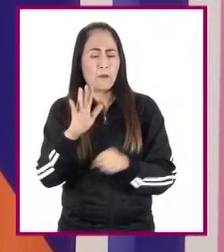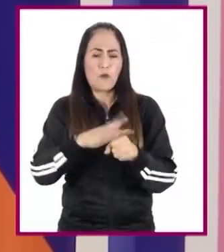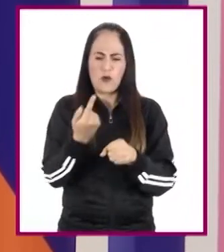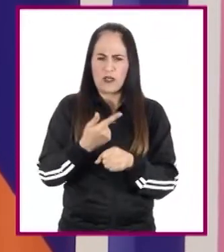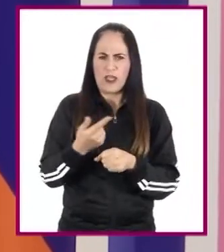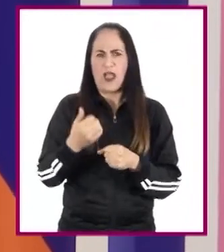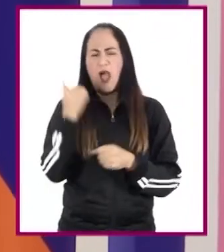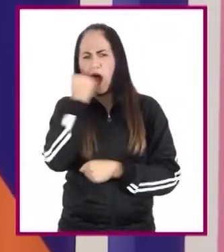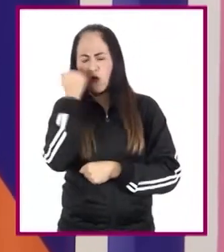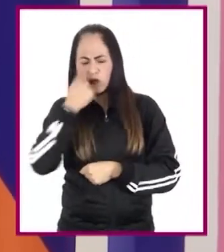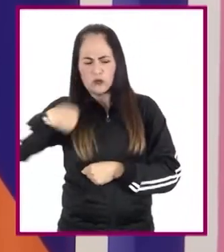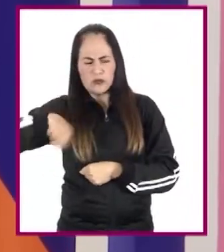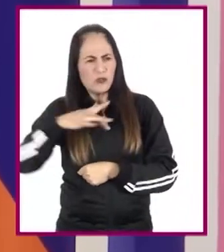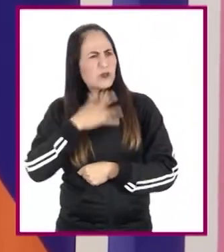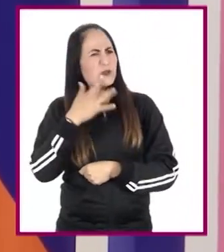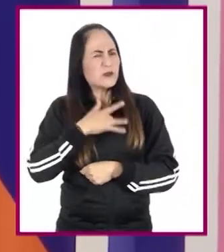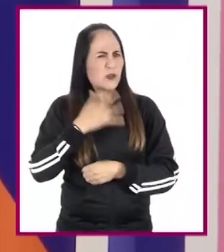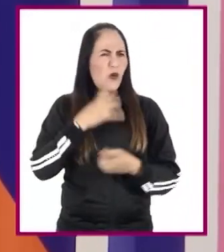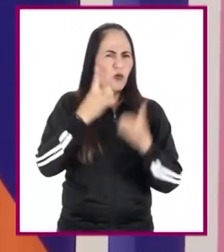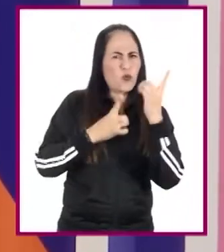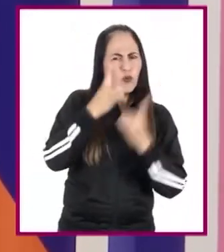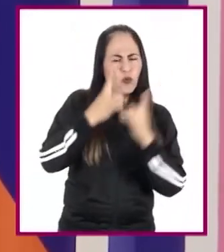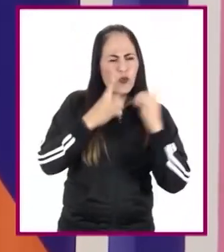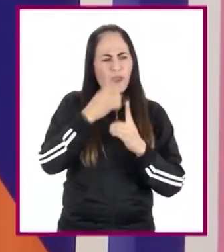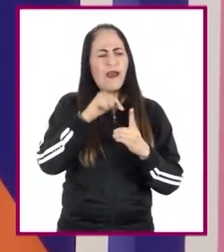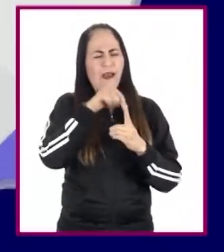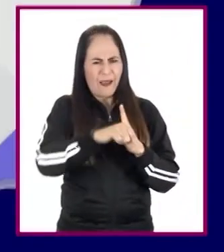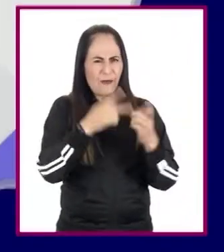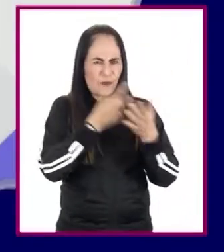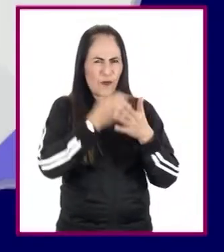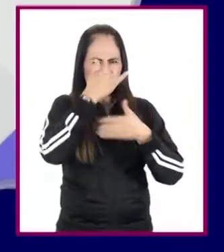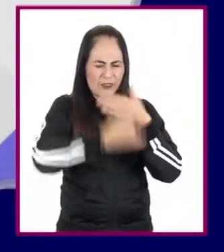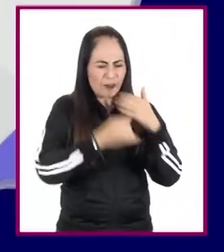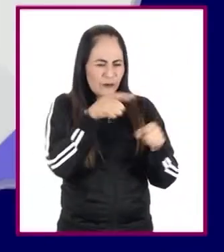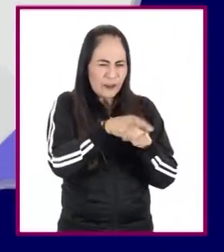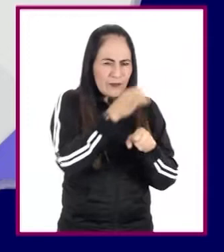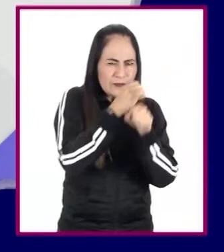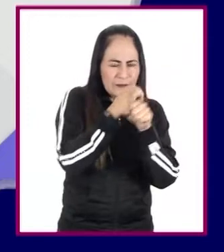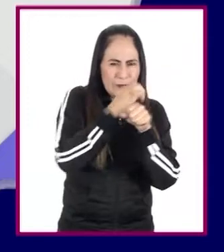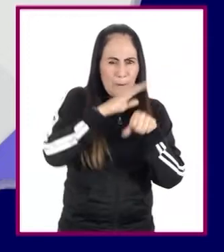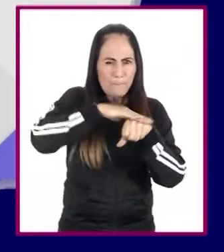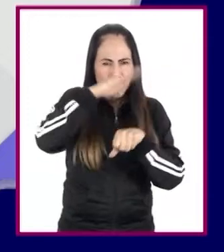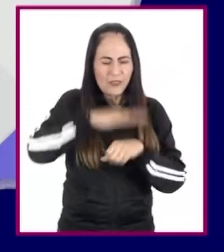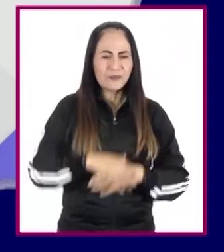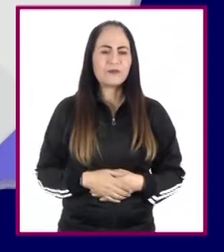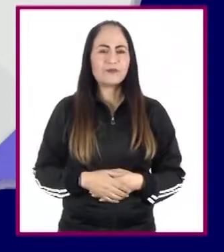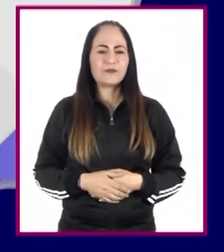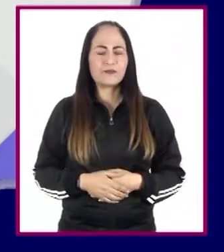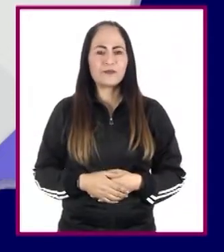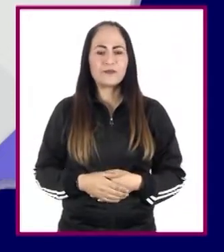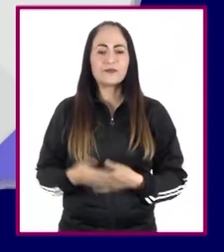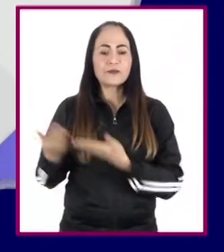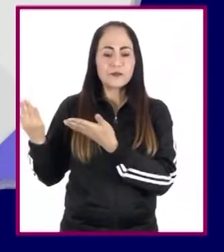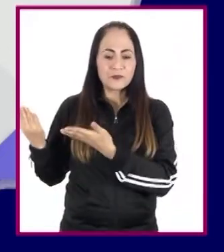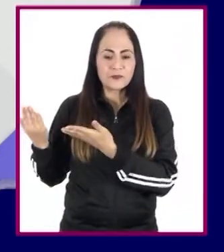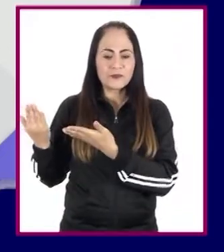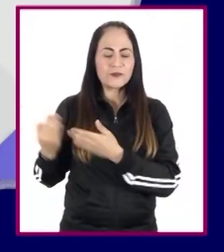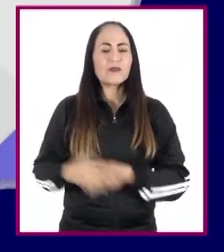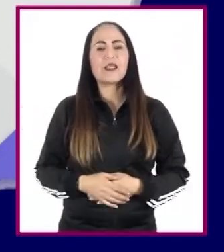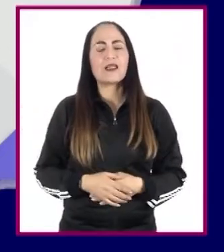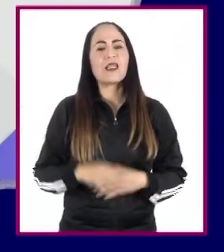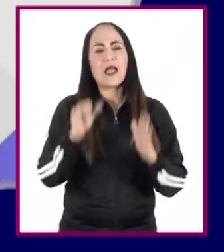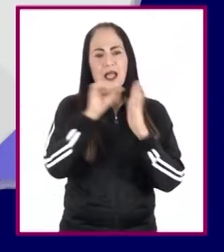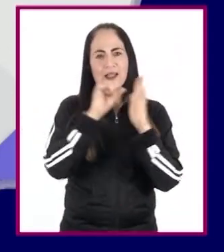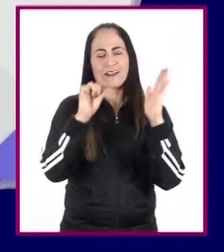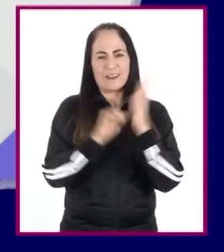inquietudes y tienen la oportunidad de integrar sus aprendizajes. Y a este respecto es muy interesante el artículo que pueden encontrar